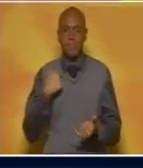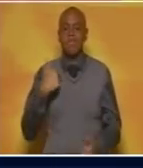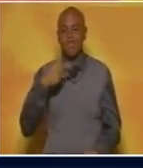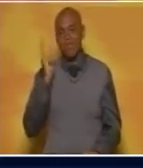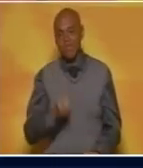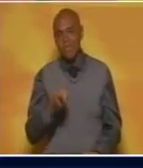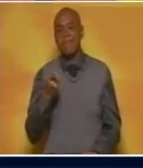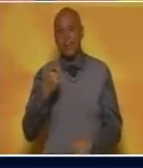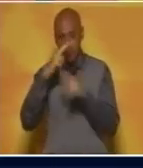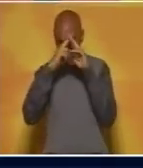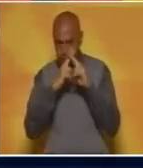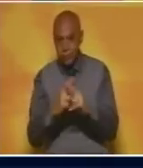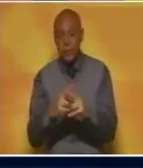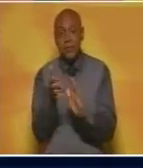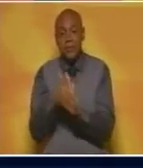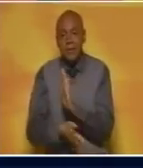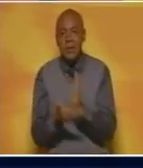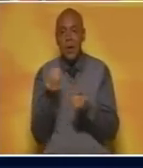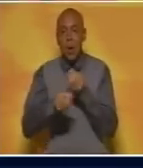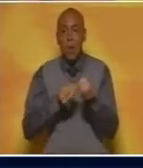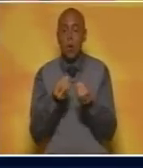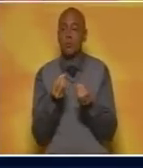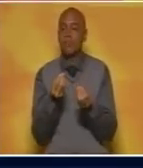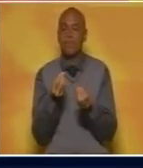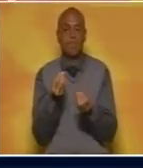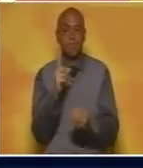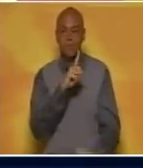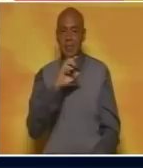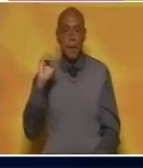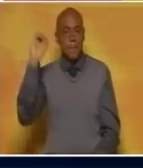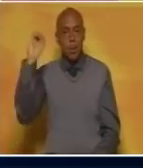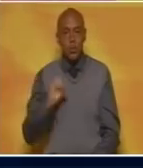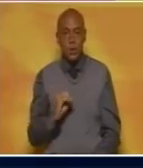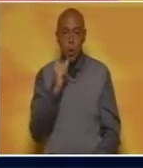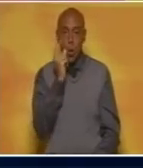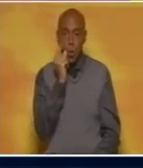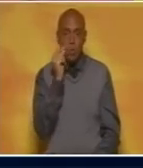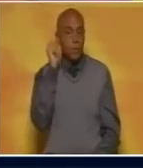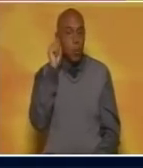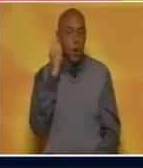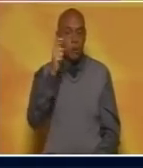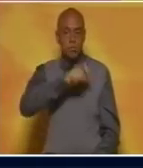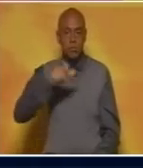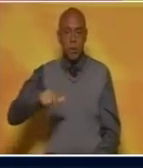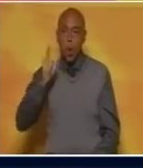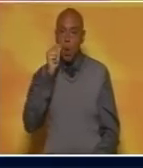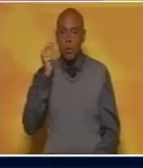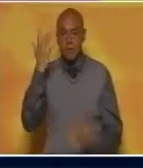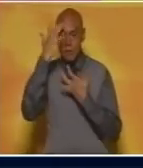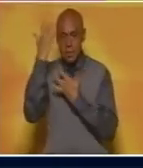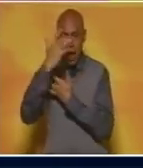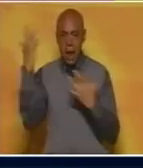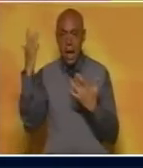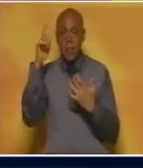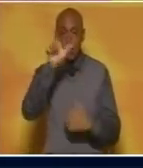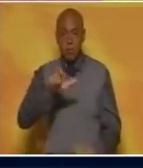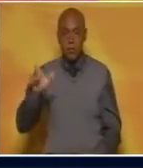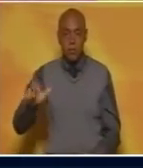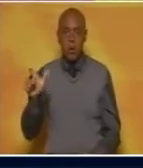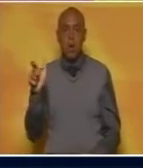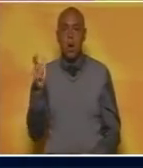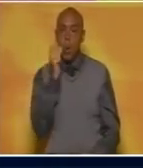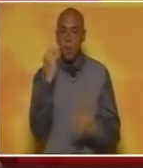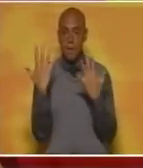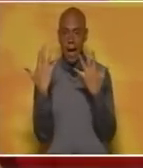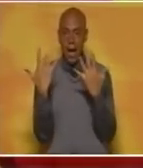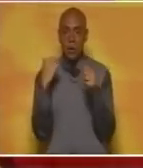que se está haciendo con 100% mano venezolana, con talento venezolano, con clase